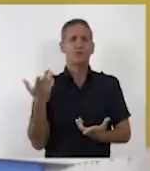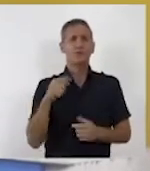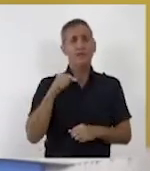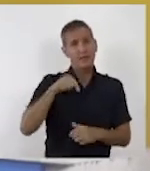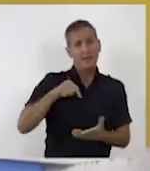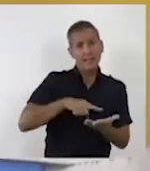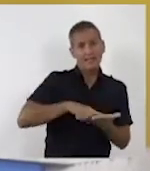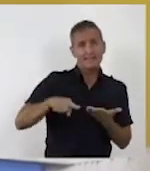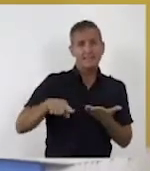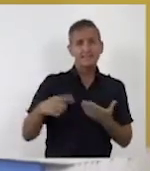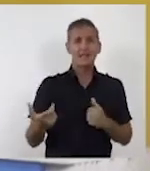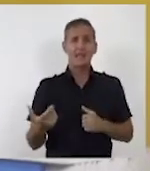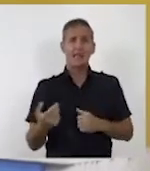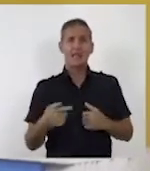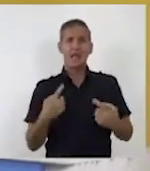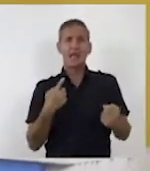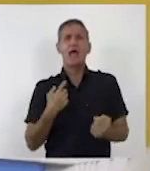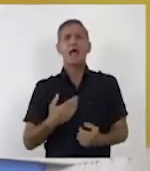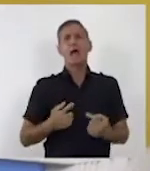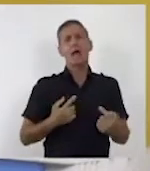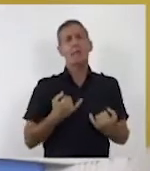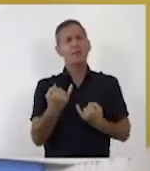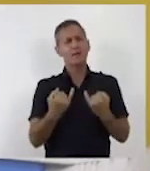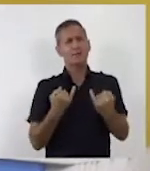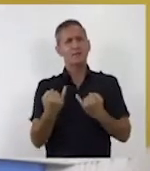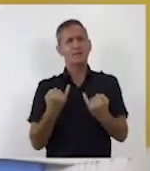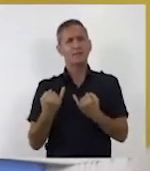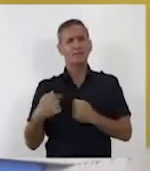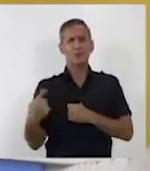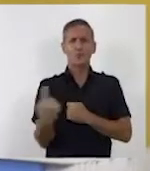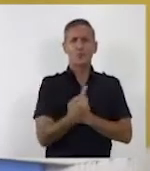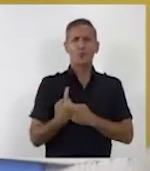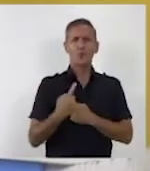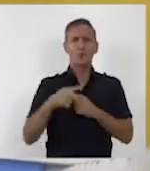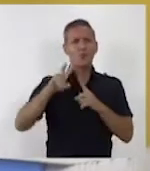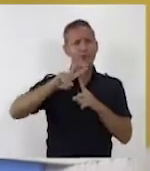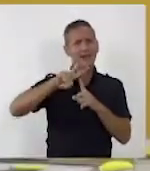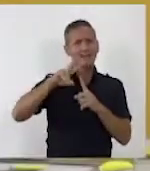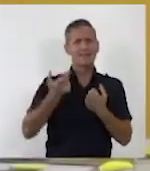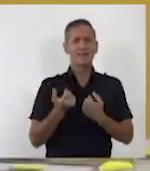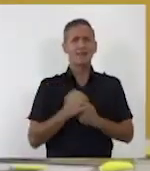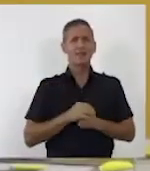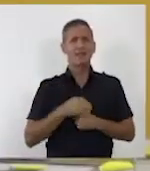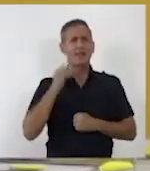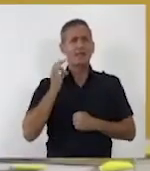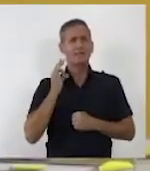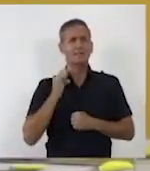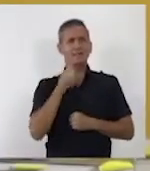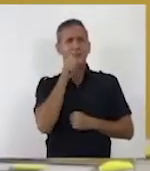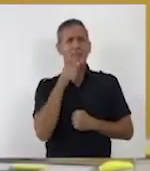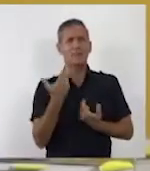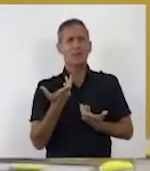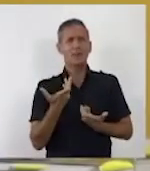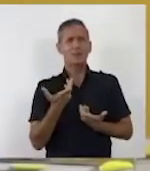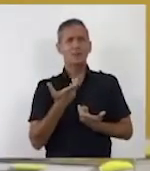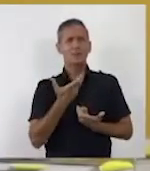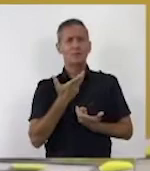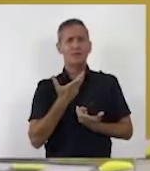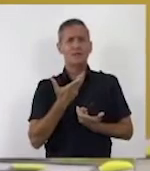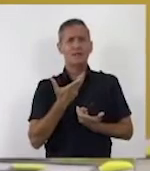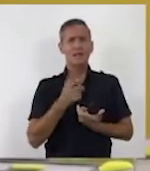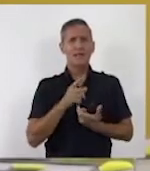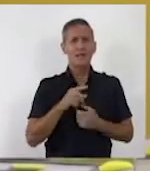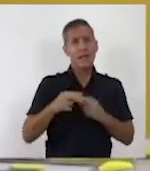estas estas semanas han venido compartiendo con nosotros estas emisiones televisivas siempre me gusta preguntar les